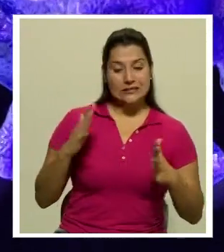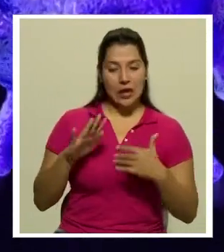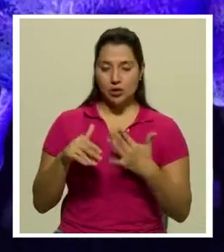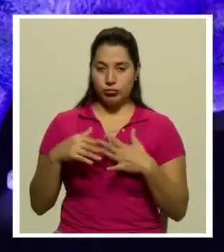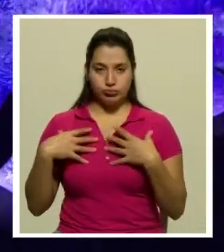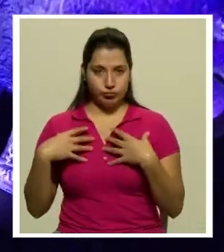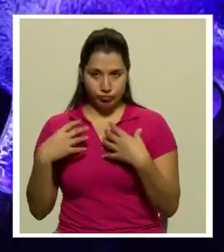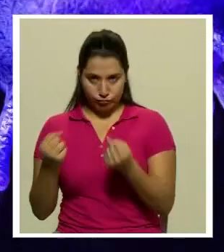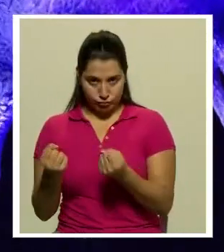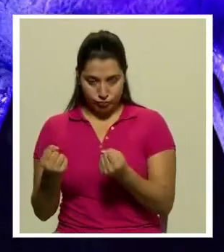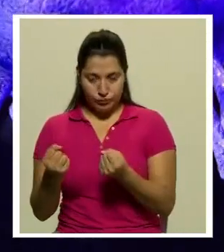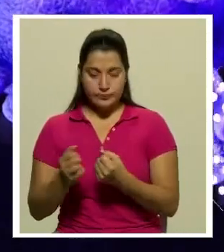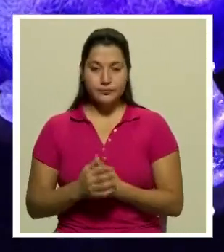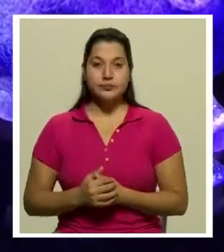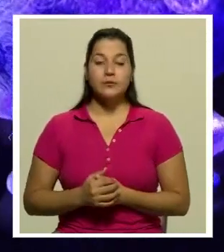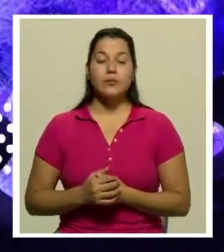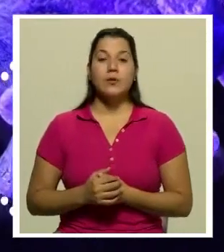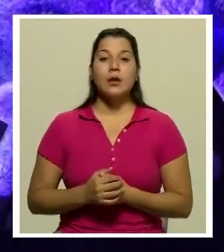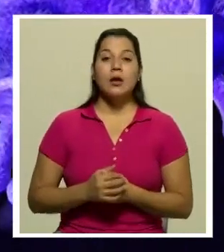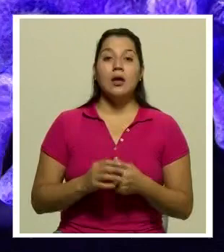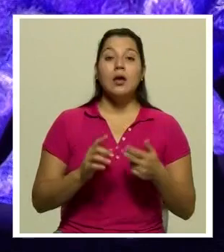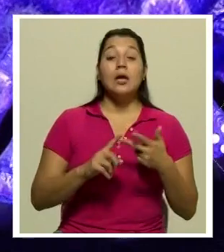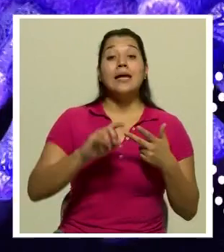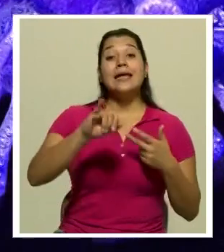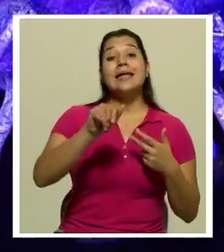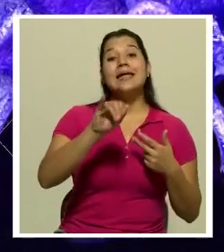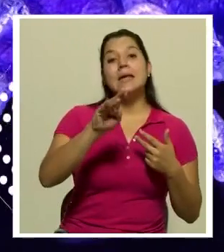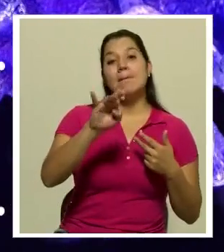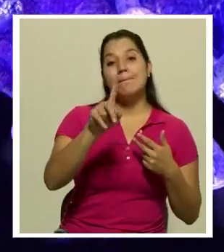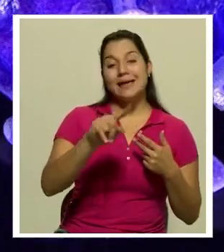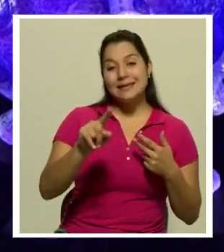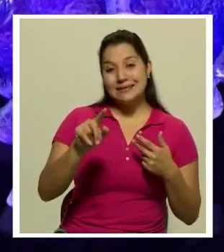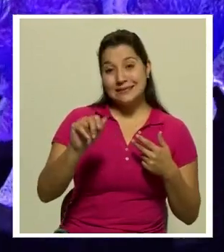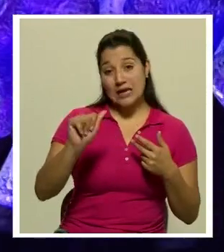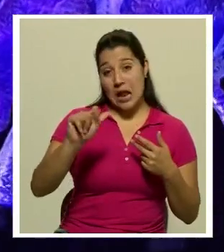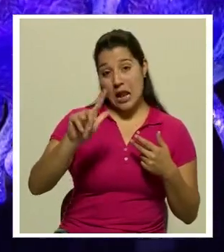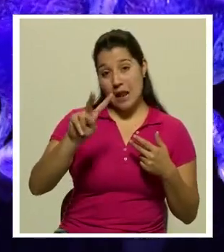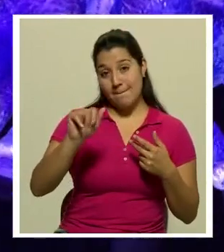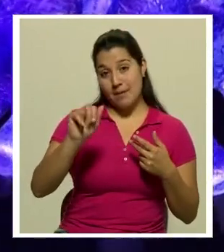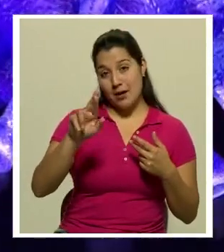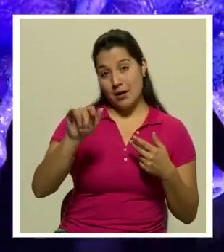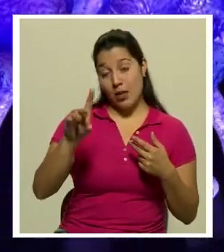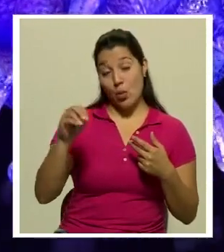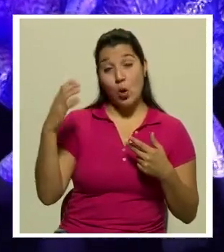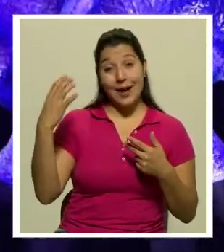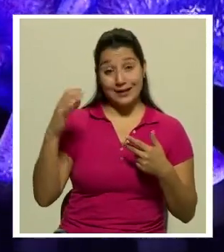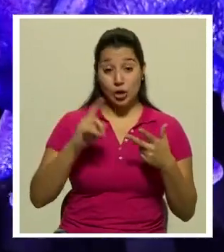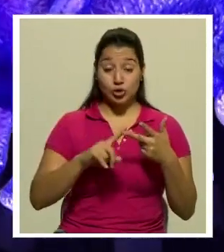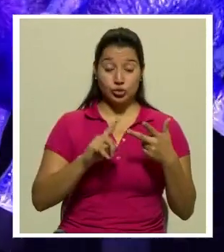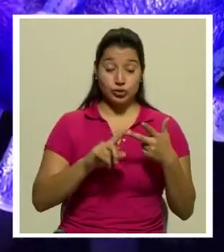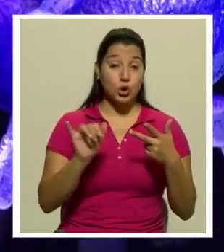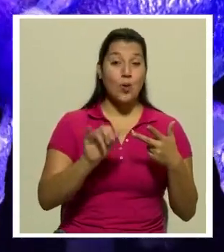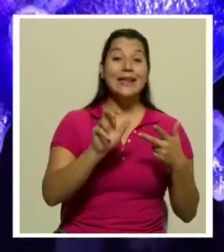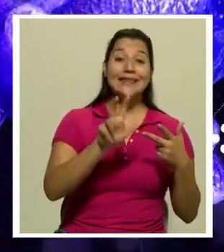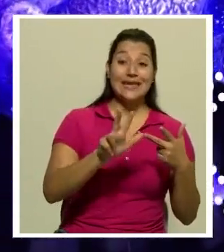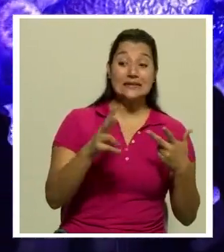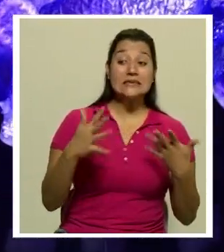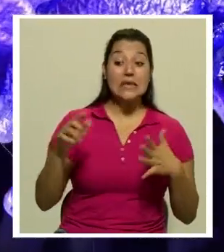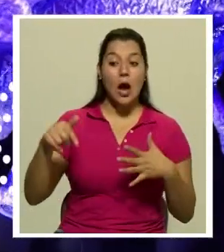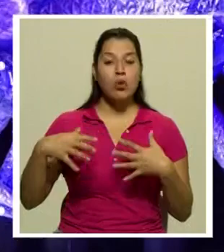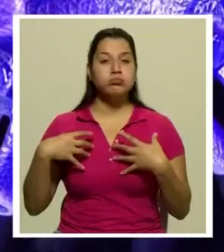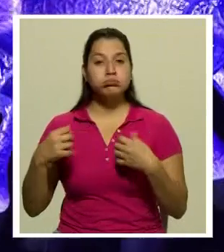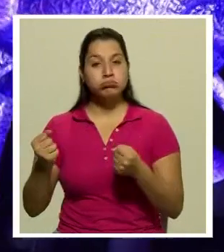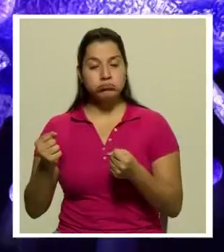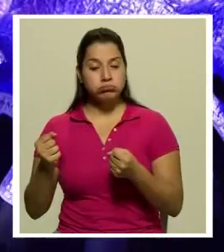los 5 lograron recuperarse. En Jiménez de Alvarado, en Cartago también 2 personas que resultaron positivas y que ya hoy están libres